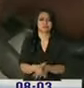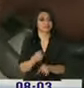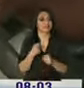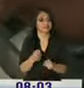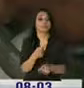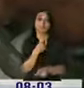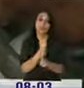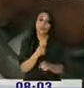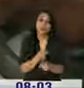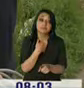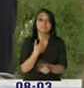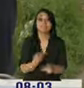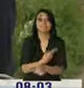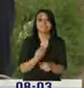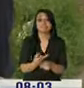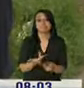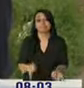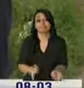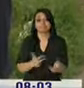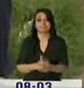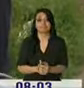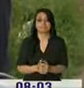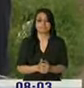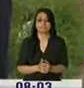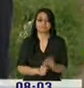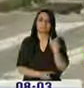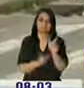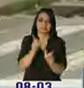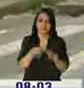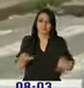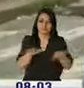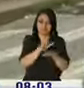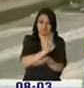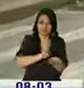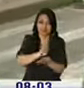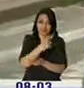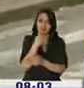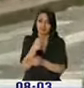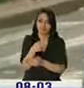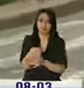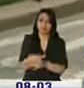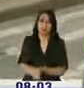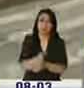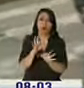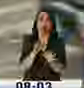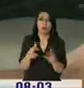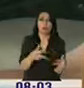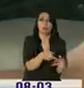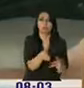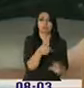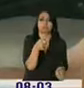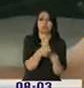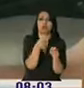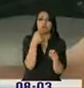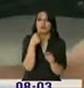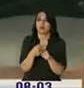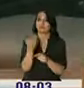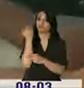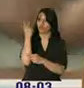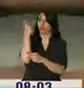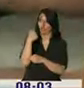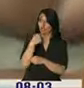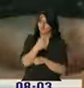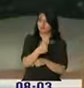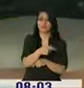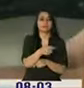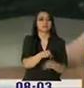eso es peligroso. Además expresan los moradores que los accidentes de tránsito son frecuentes en el sitio. Hace 2 días era que vi que un rato estaba